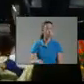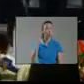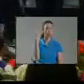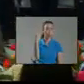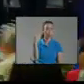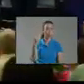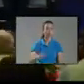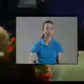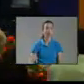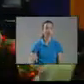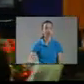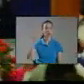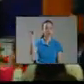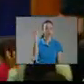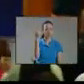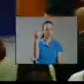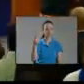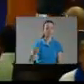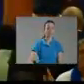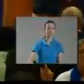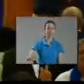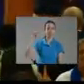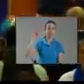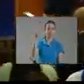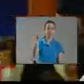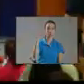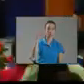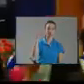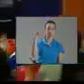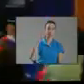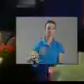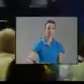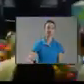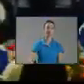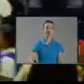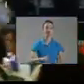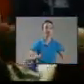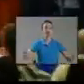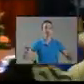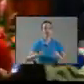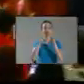Uno, dos, un, dos, tres y...